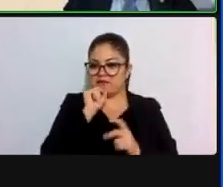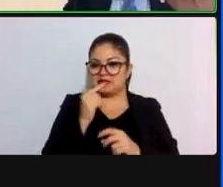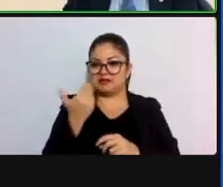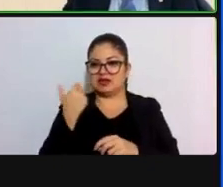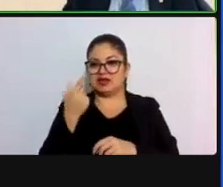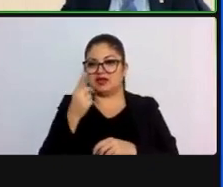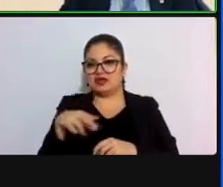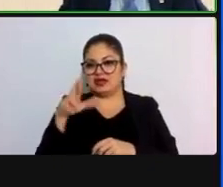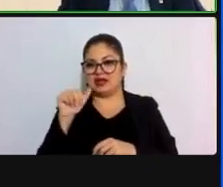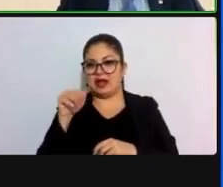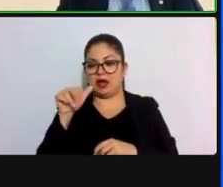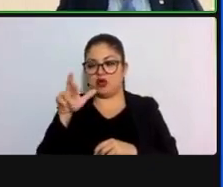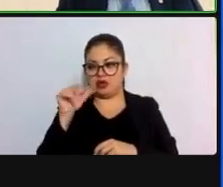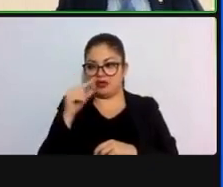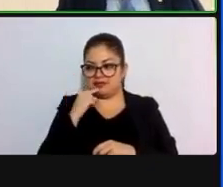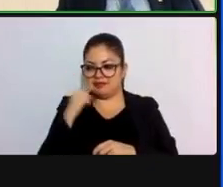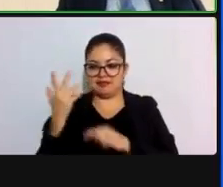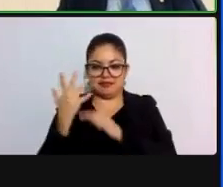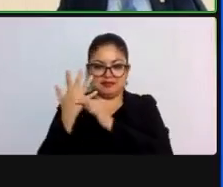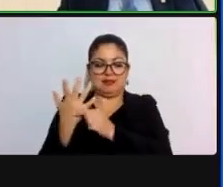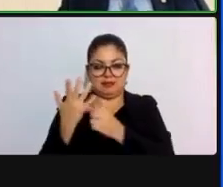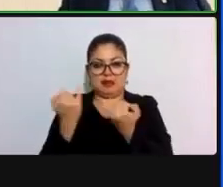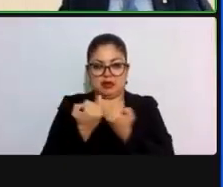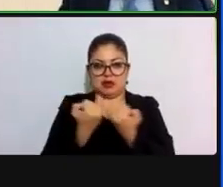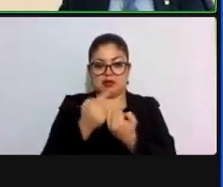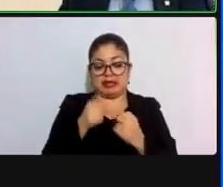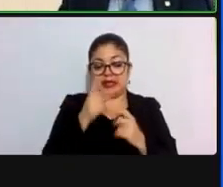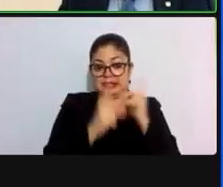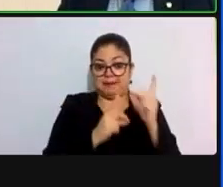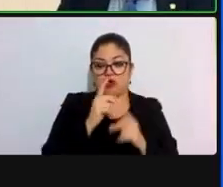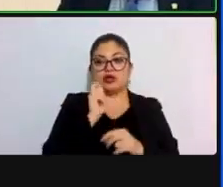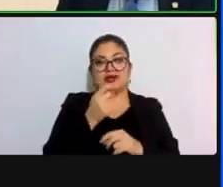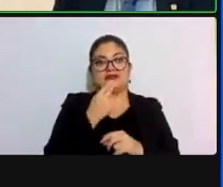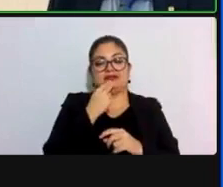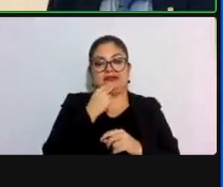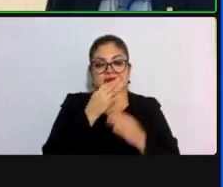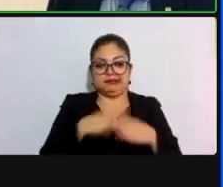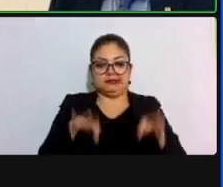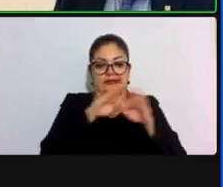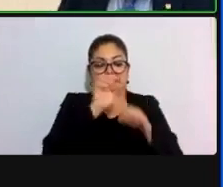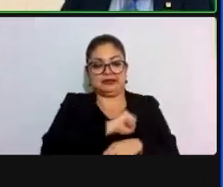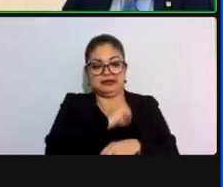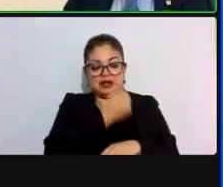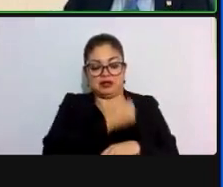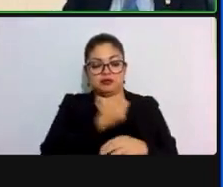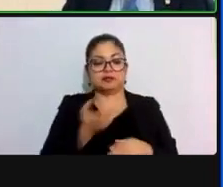importante para la salud. Actualmente se le ha dado mucha importancia a la práctica del